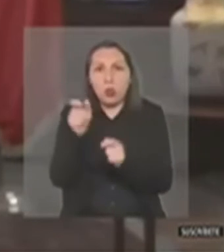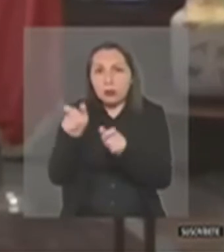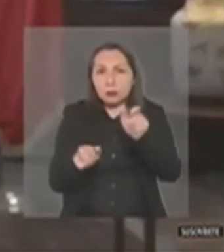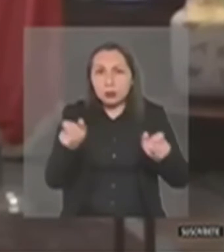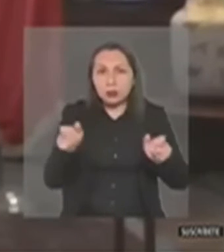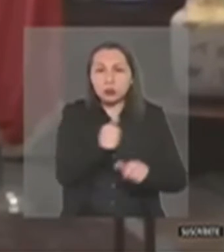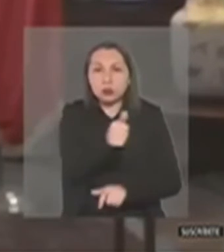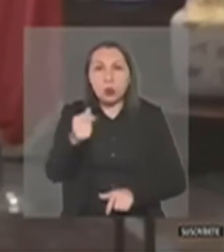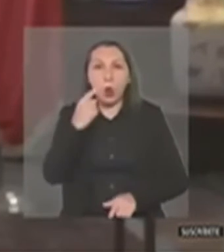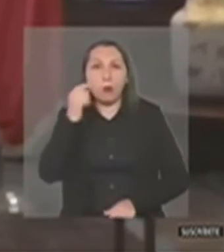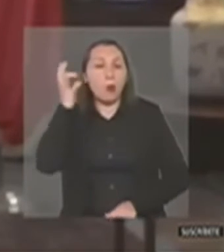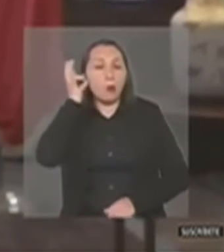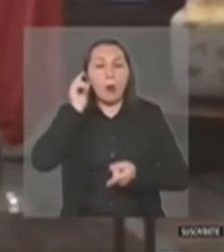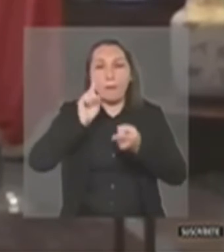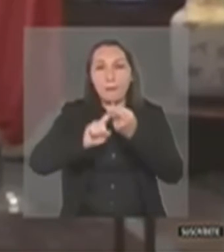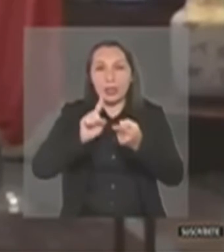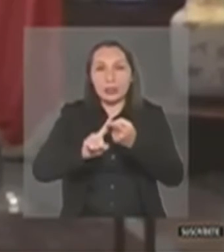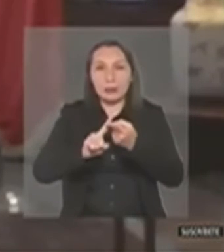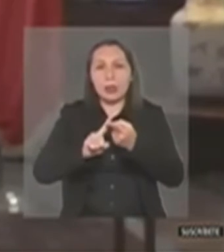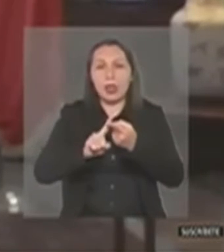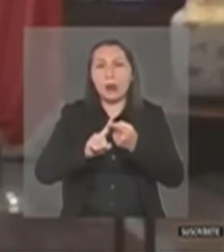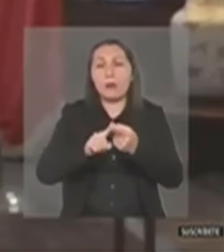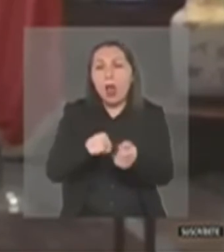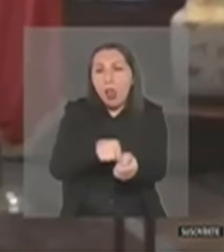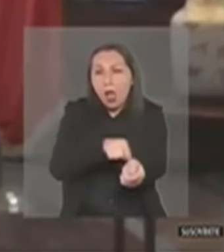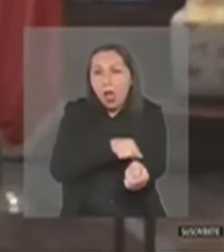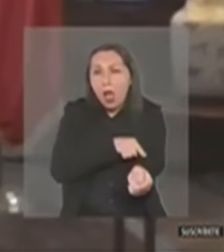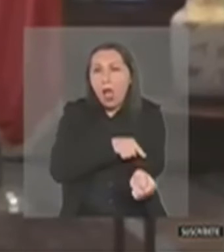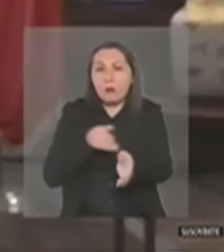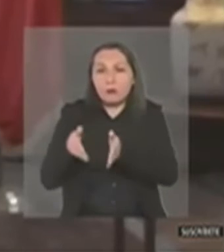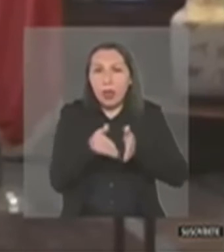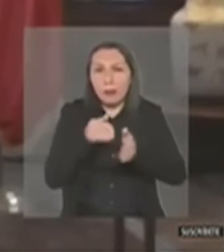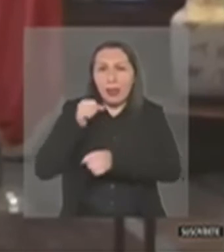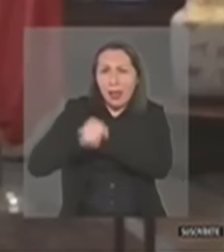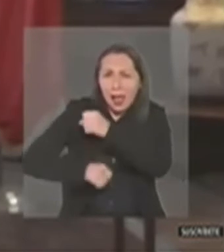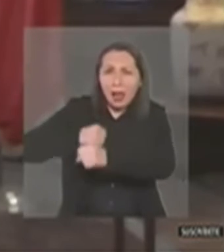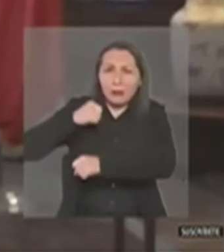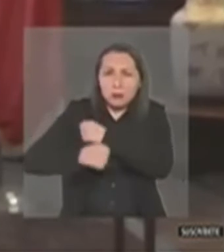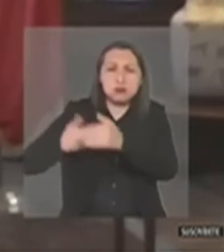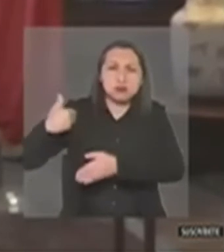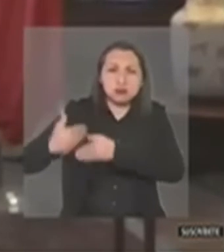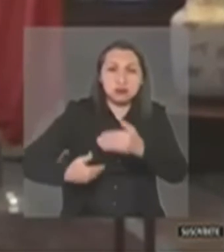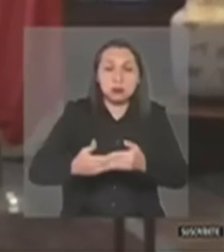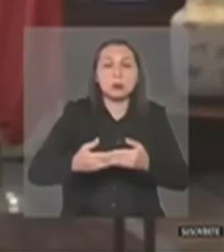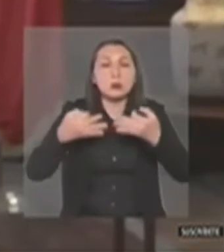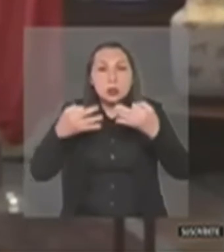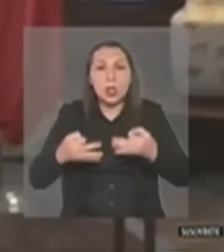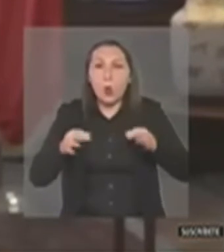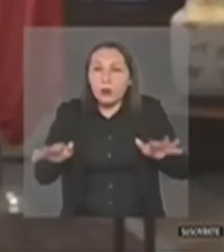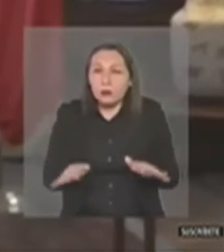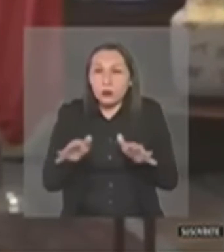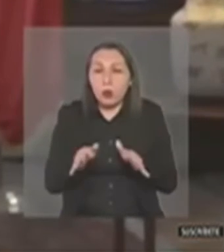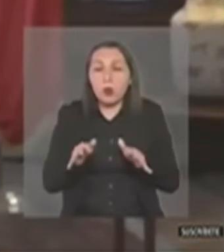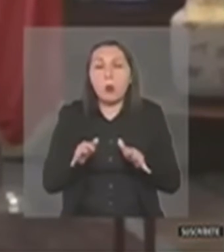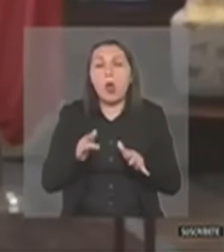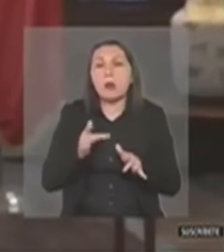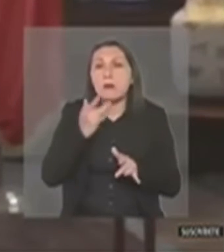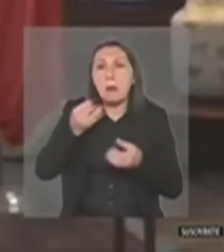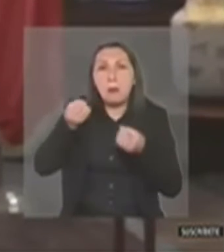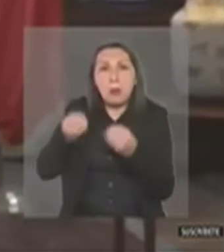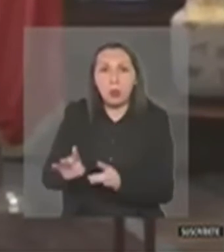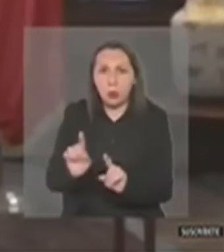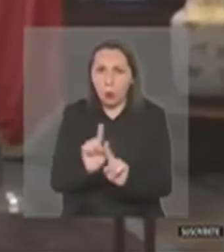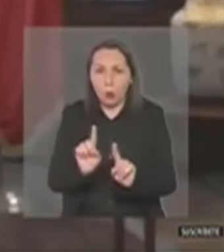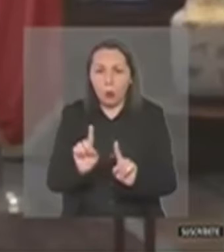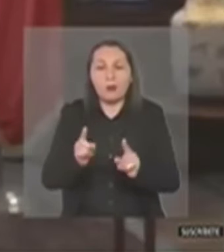Piñera se propuso esa constitución, estaba en carpeta y este la puso en ejecución. Lo que